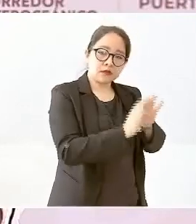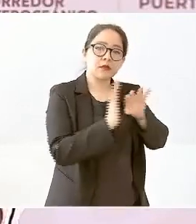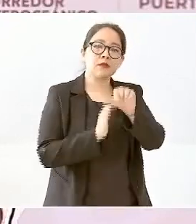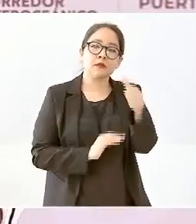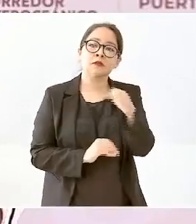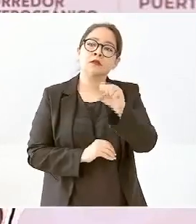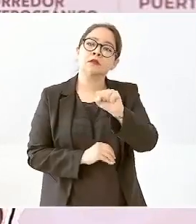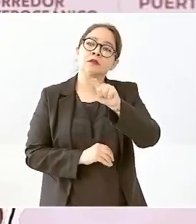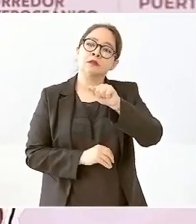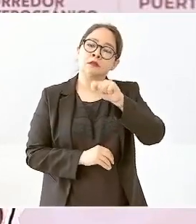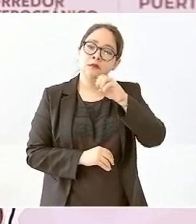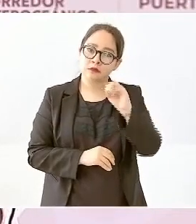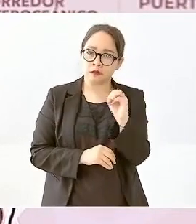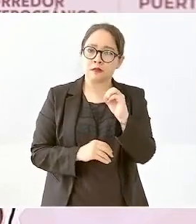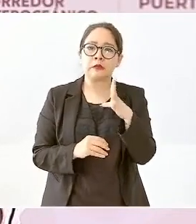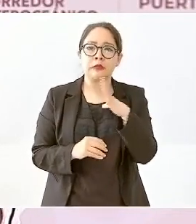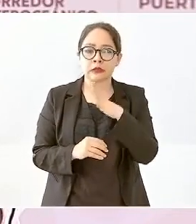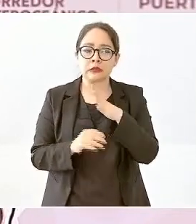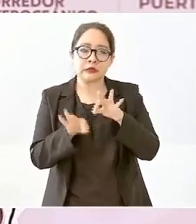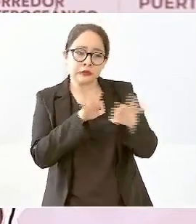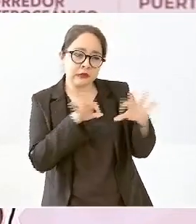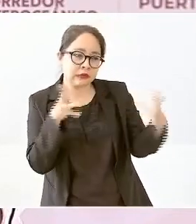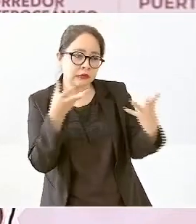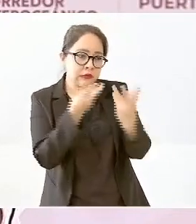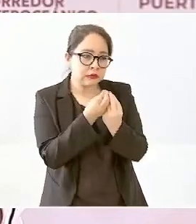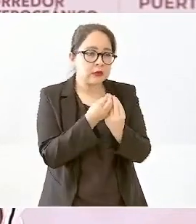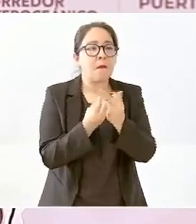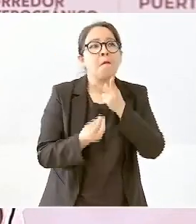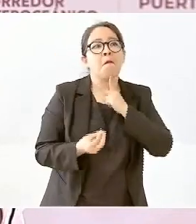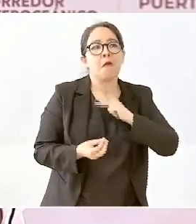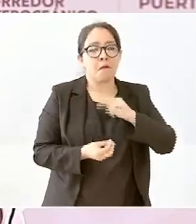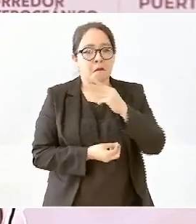Istmo, estamos trabajando con Pemex y la Comisión Federal de